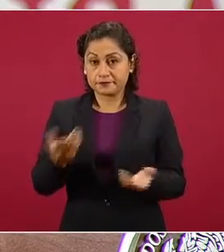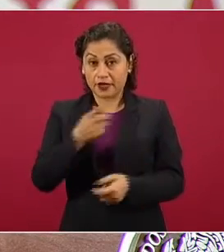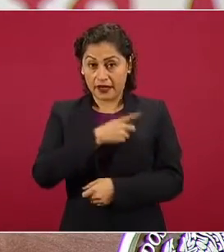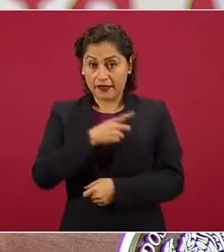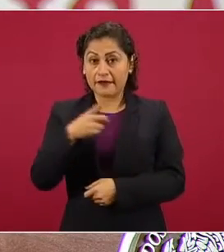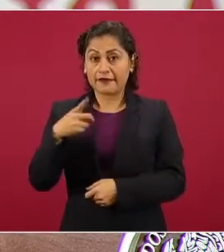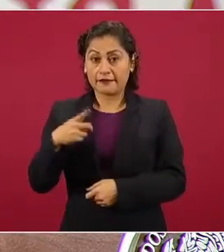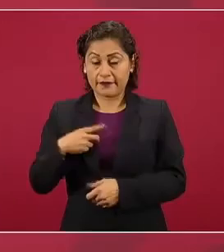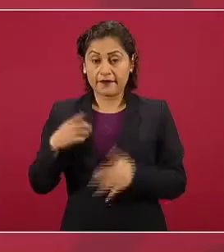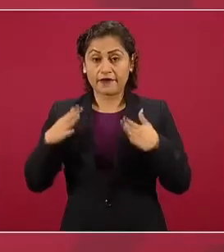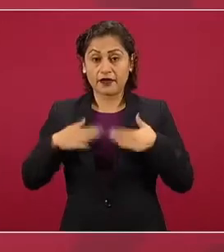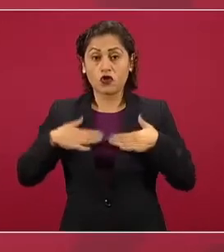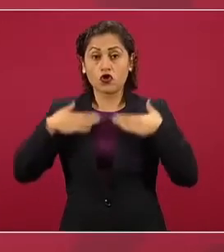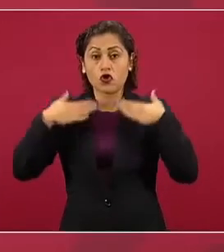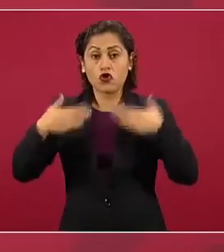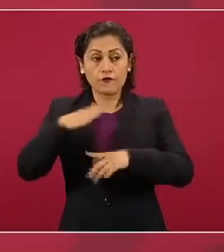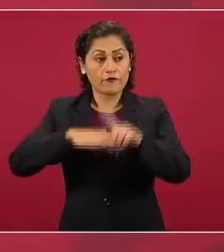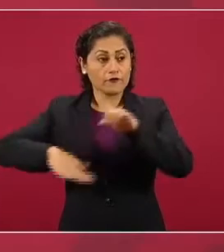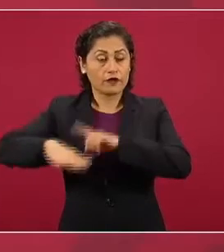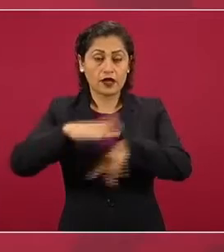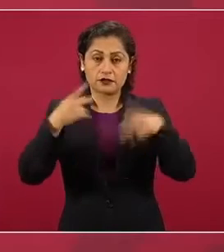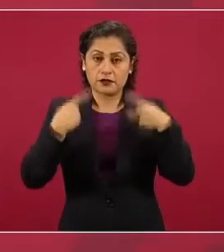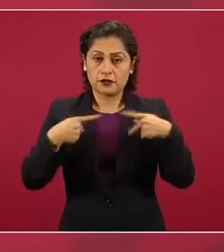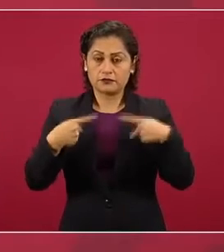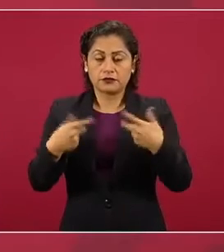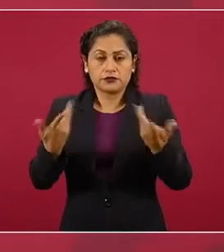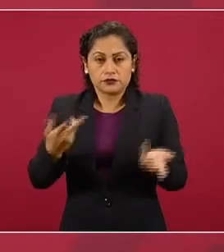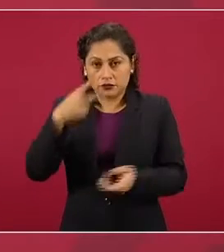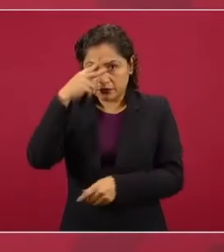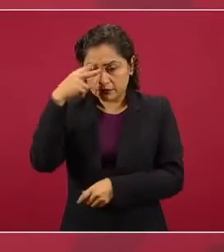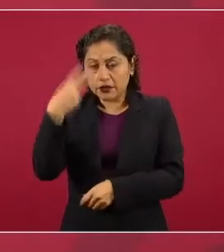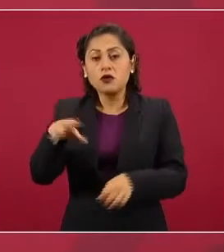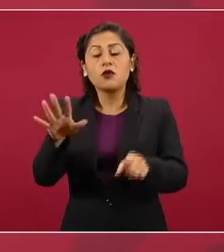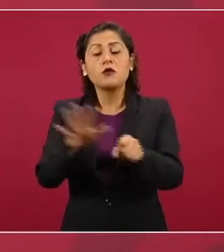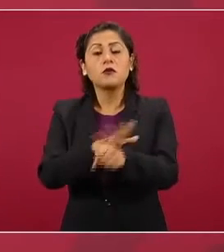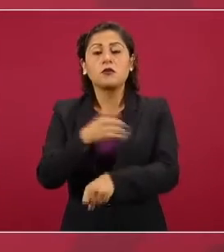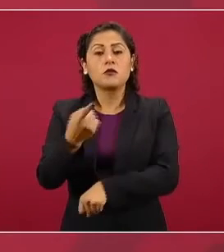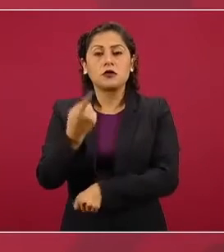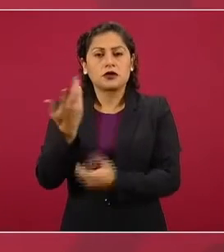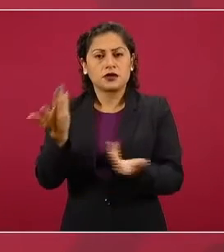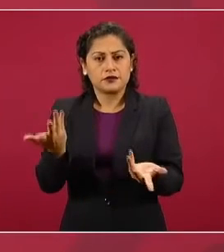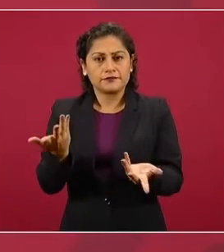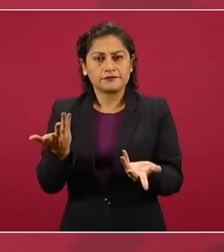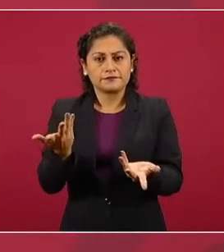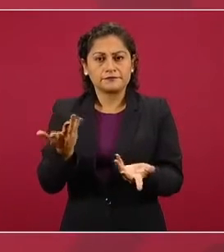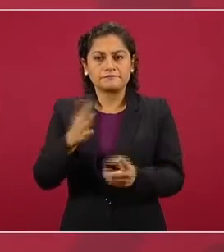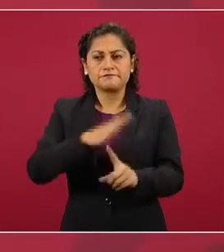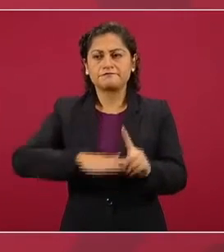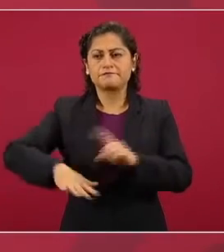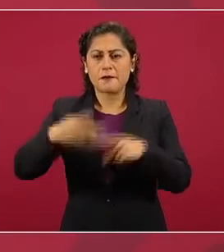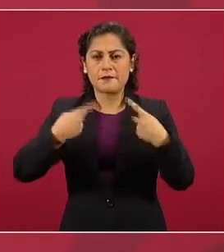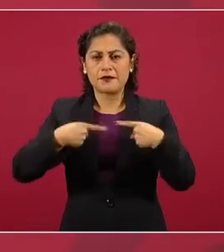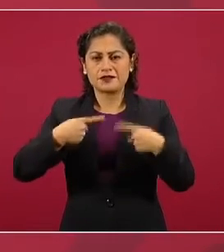confianza a los mexicanos porque siempre actúan con sabiduría.